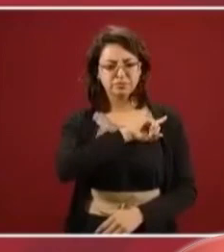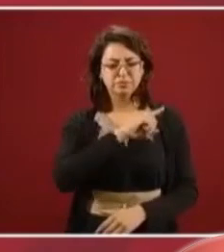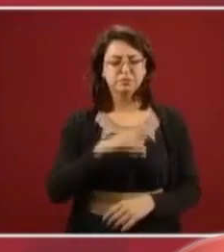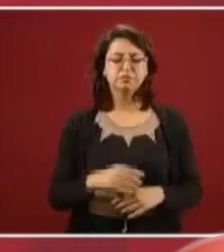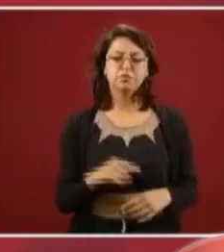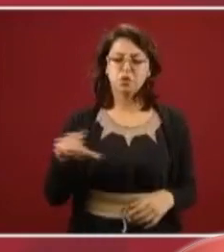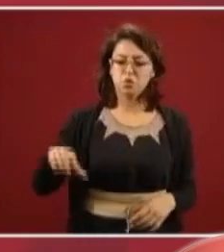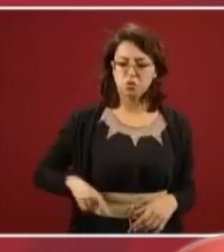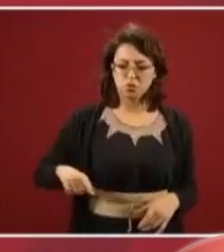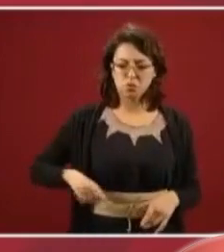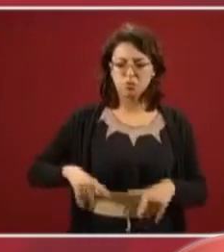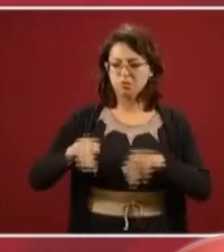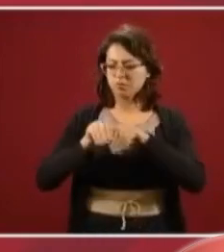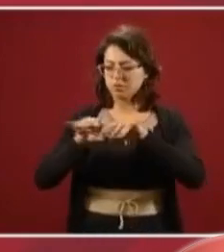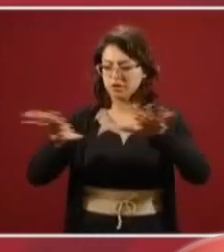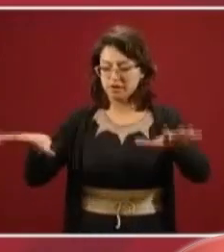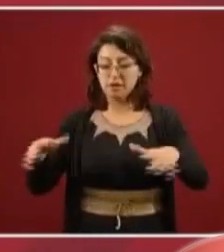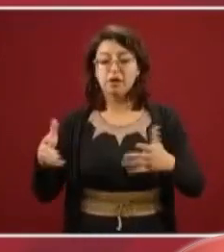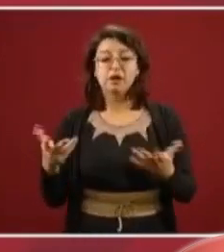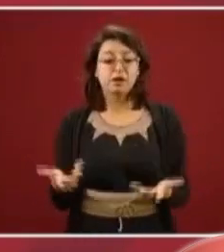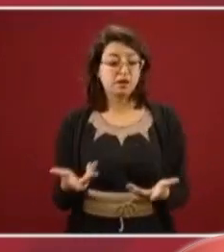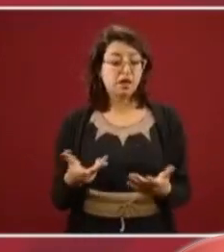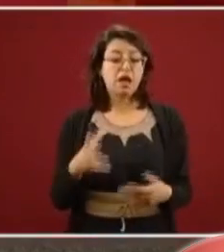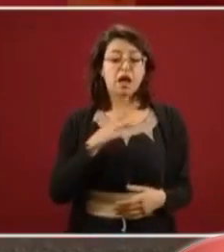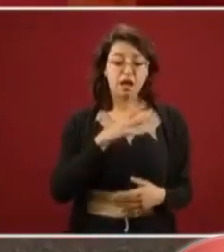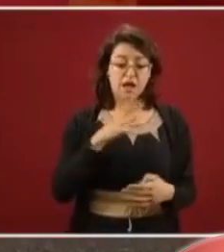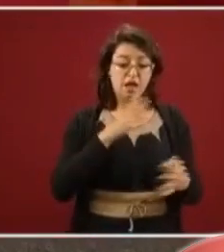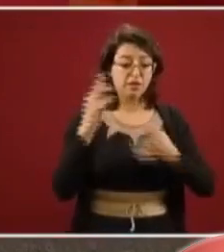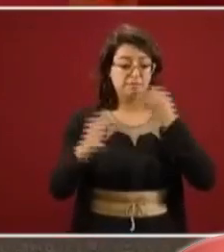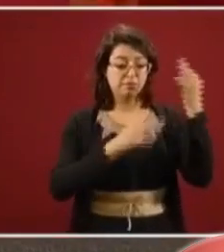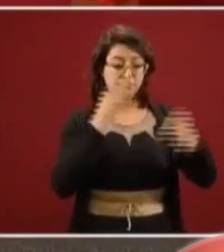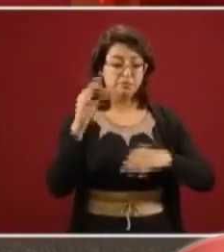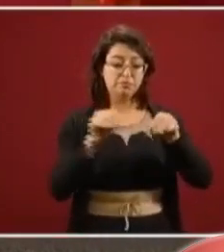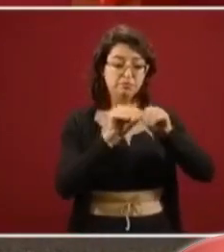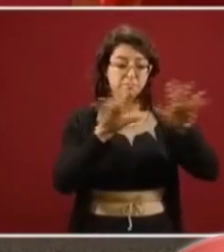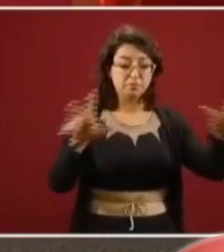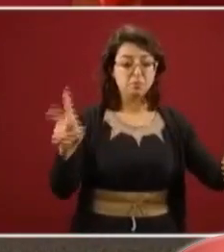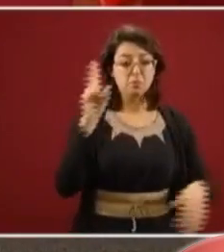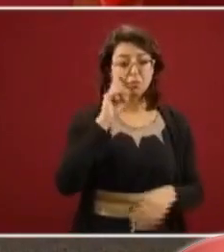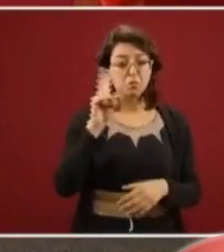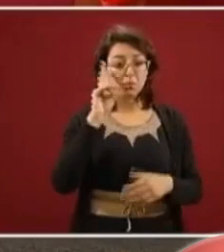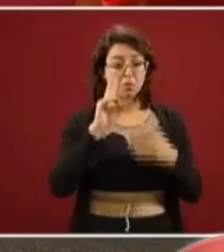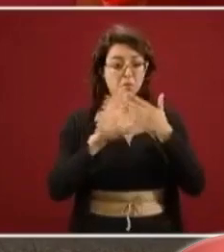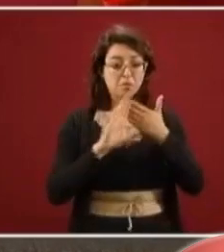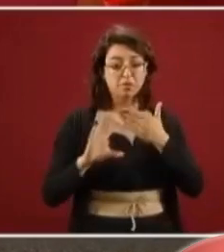Así como tenemos la campaña de en contra de las adicciones,